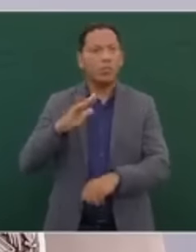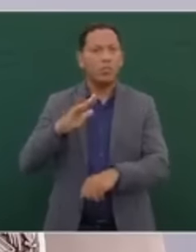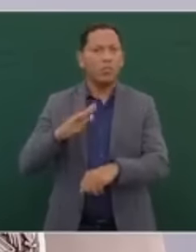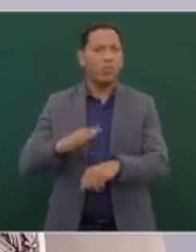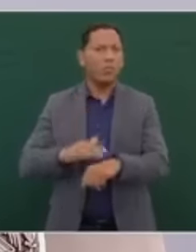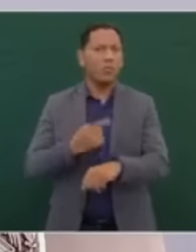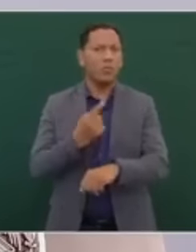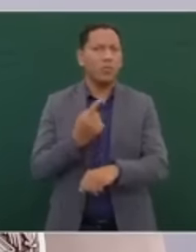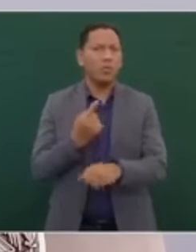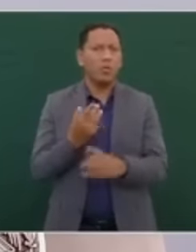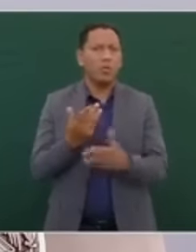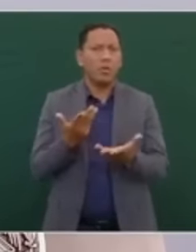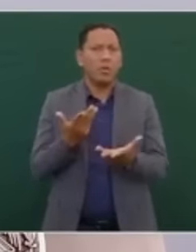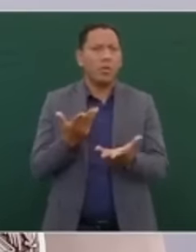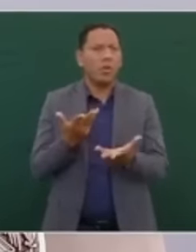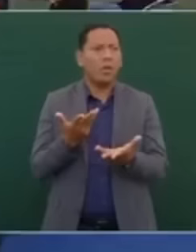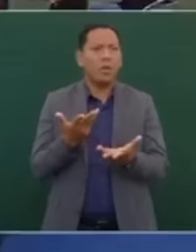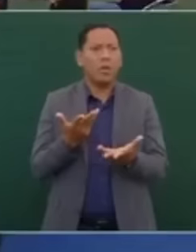no hay internet